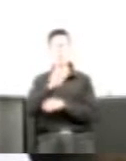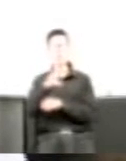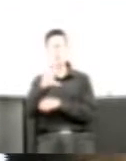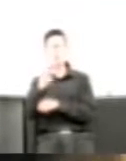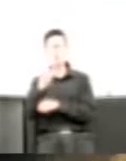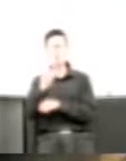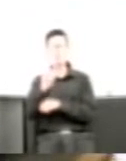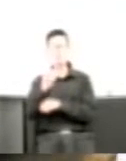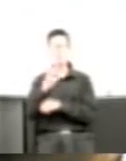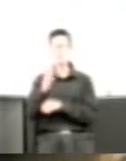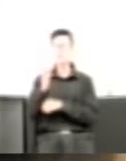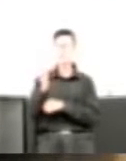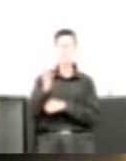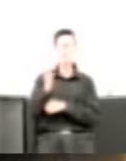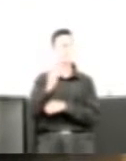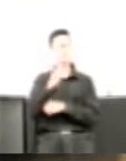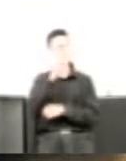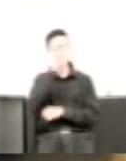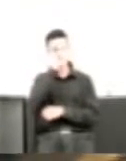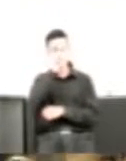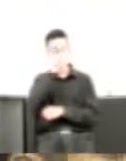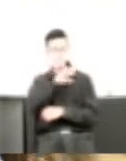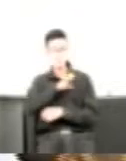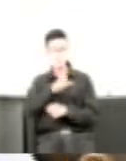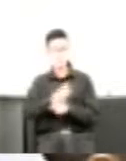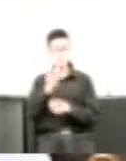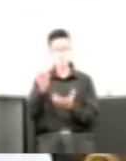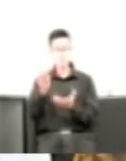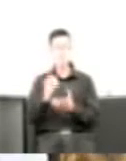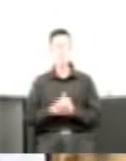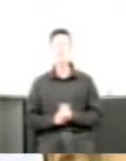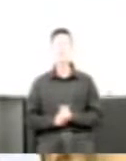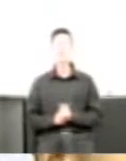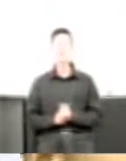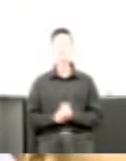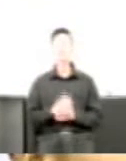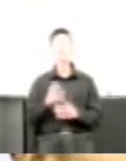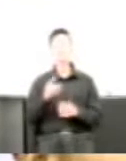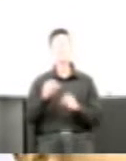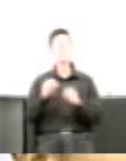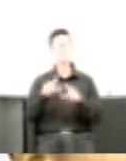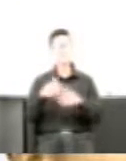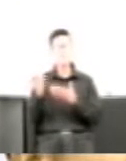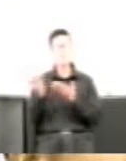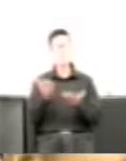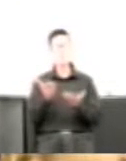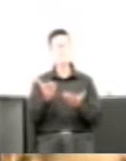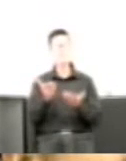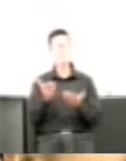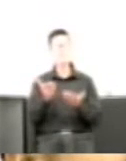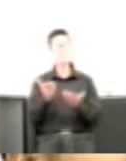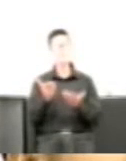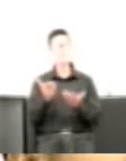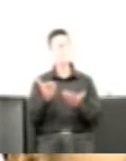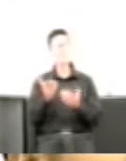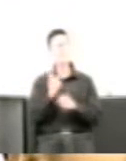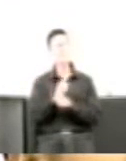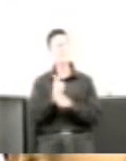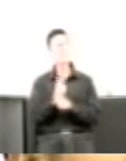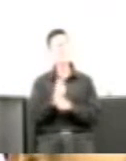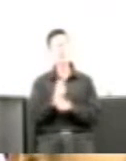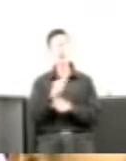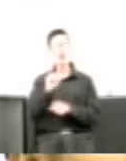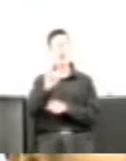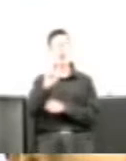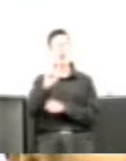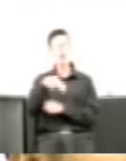asesor especialista dictaminador externo del comité. Muchas gracias. Doctor, también quiero resaltar la presencia aquí de la licenciada Ángela